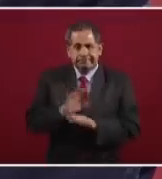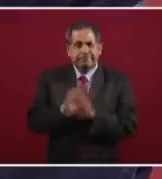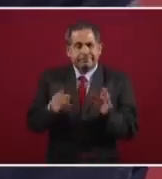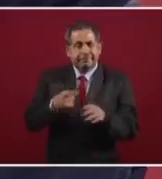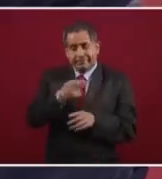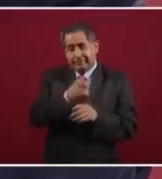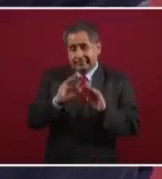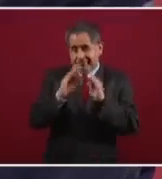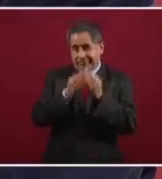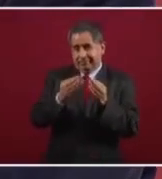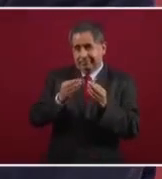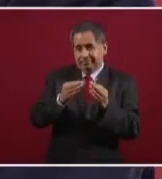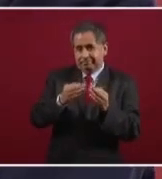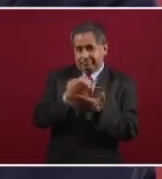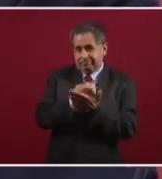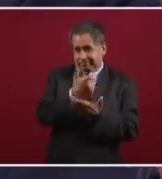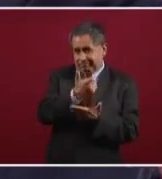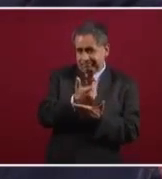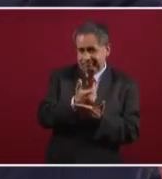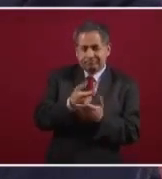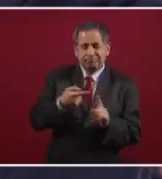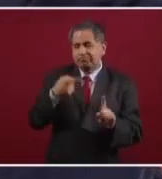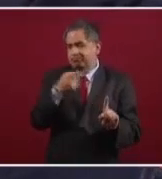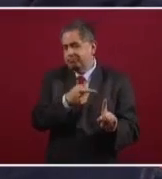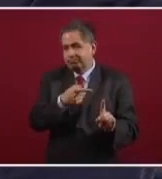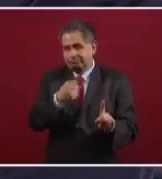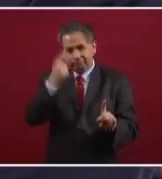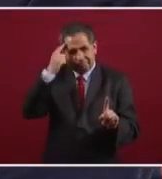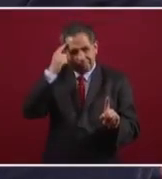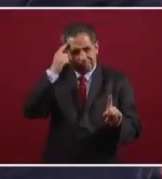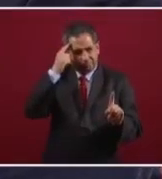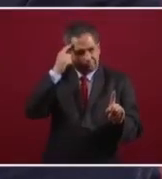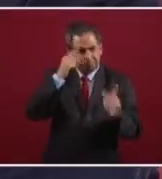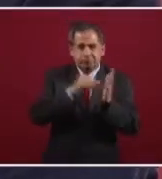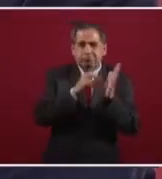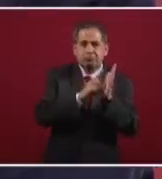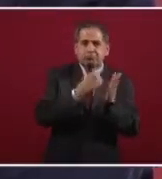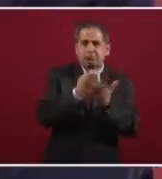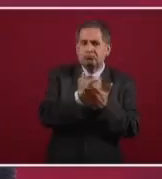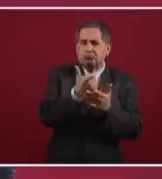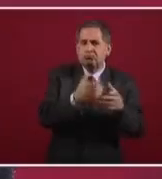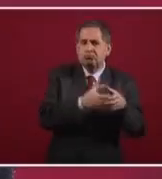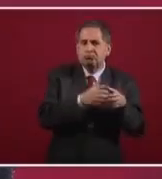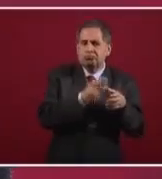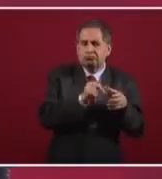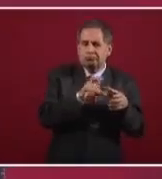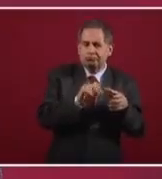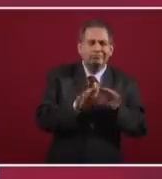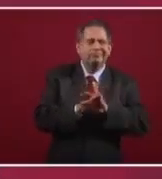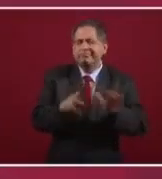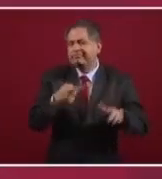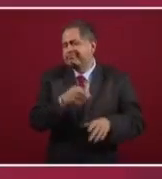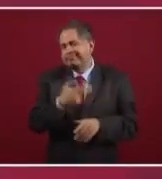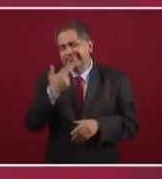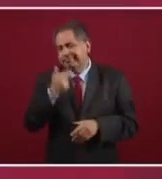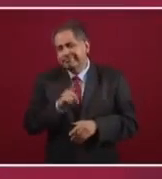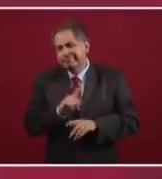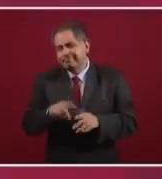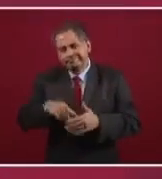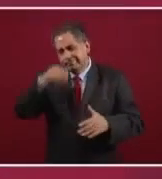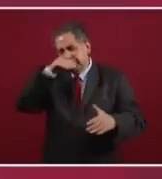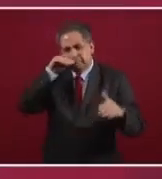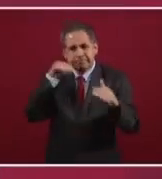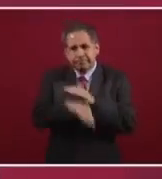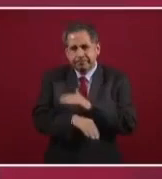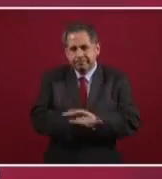agotado el llamado modelo económico neoliberal. Ha resultado un